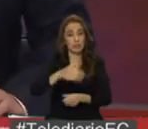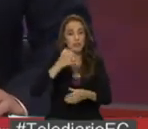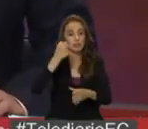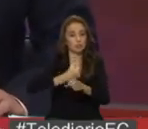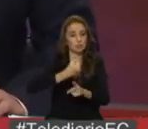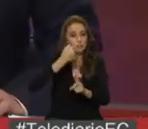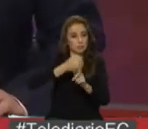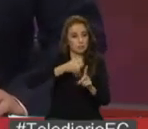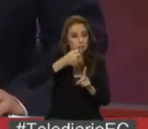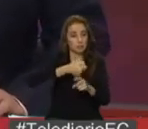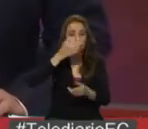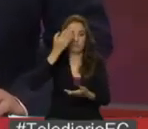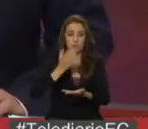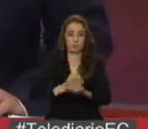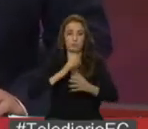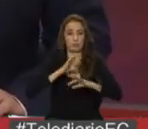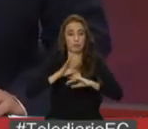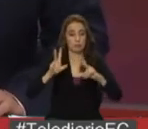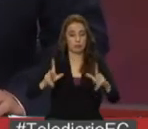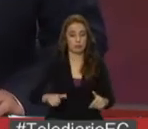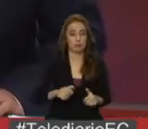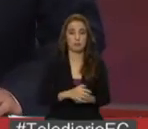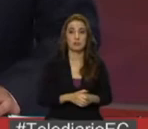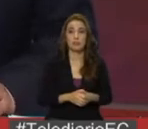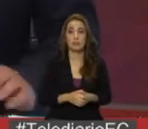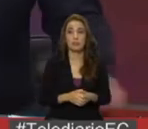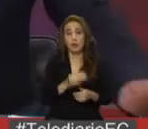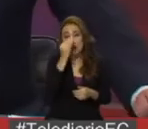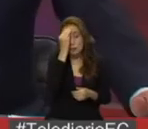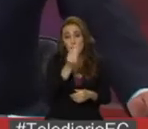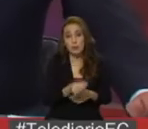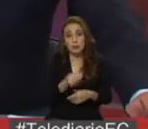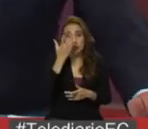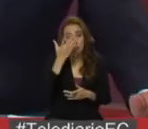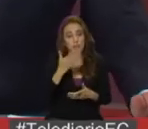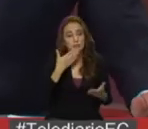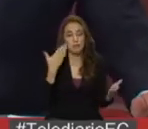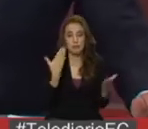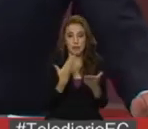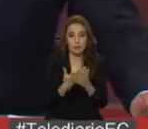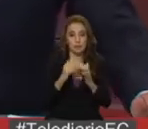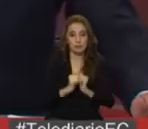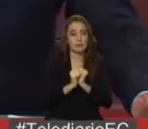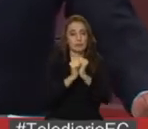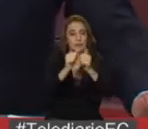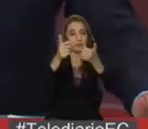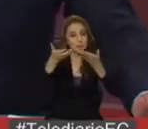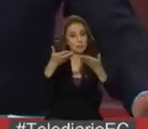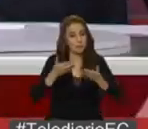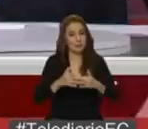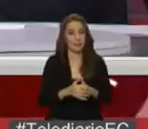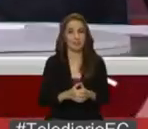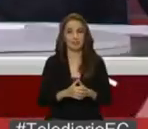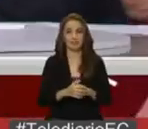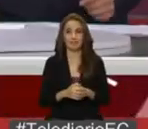contra actos irregulares y de corrupción. Buenos días, abogada. Gracias por acompañarnos. Bienvenida.